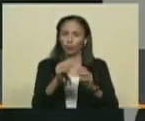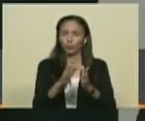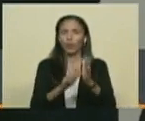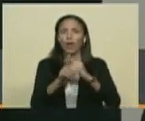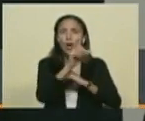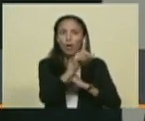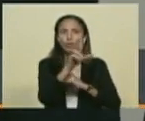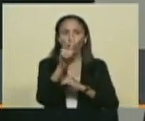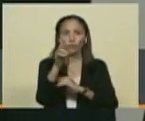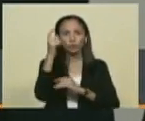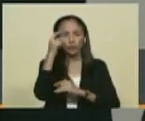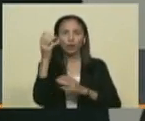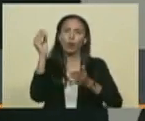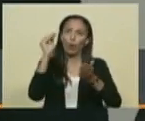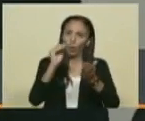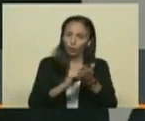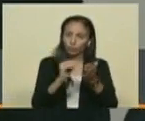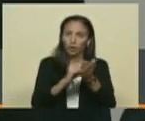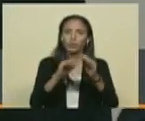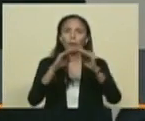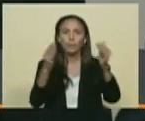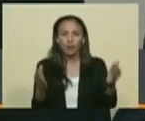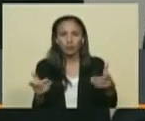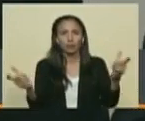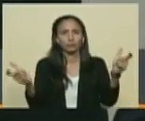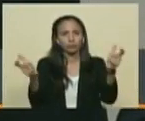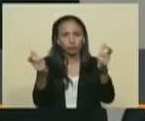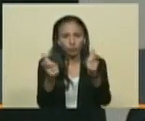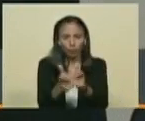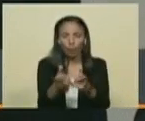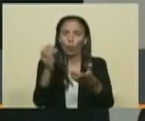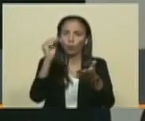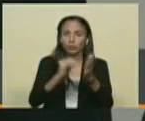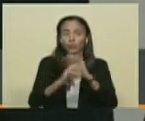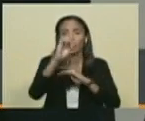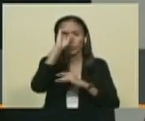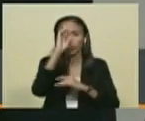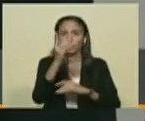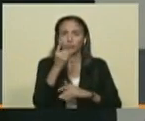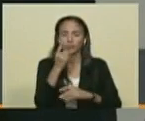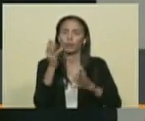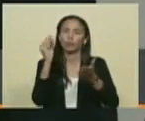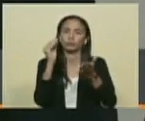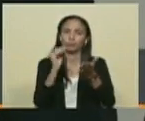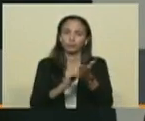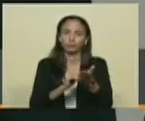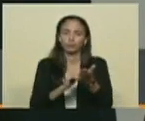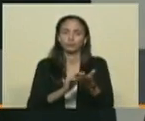montamos de nuevo la mesa con la presencia de todos los cancilleres aquí en la República Dominicana.